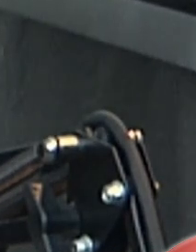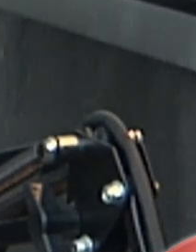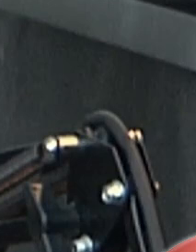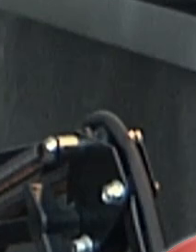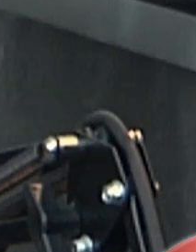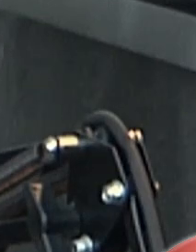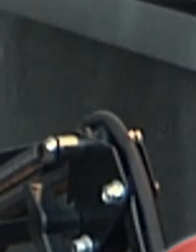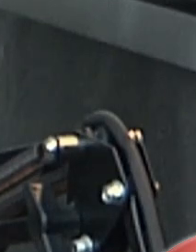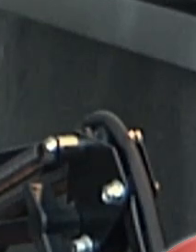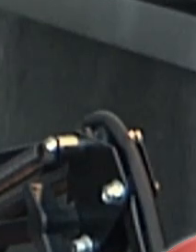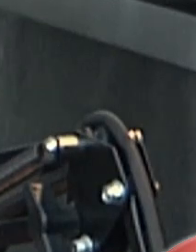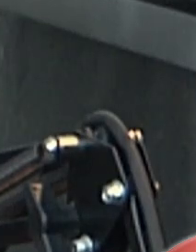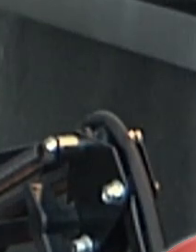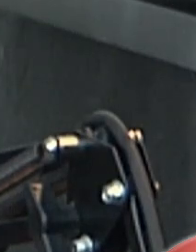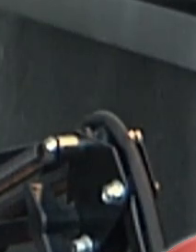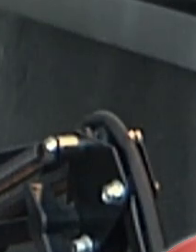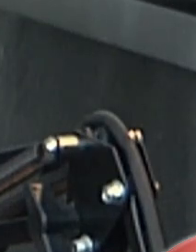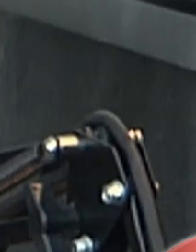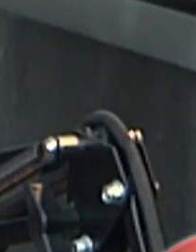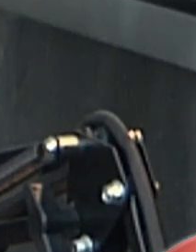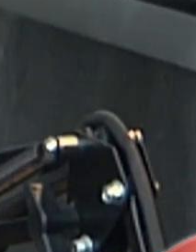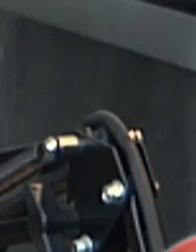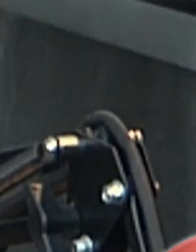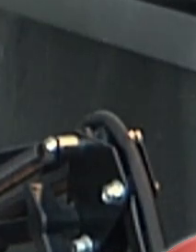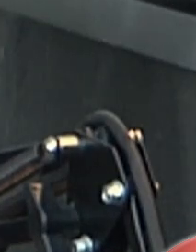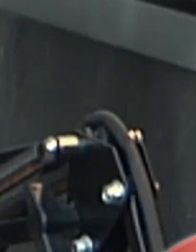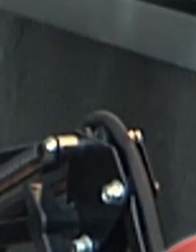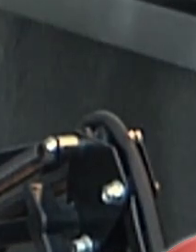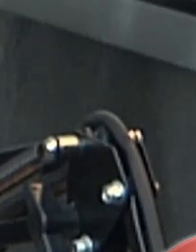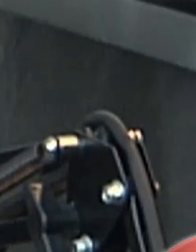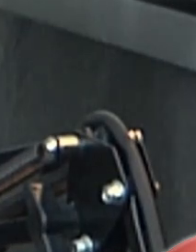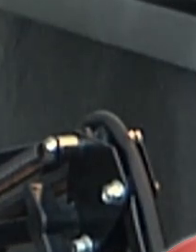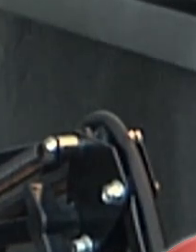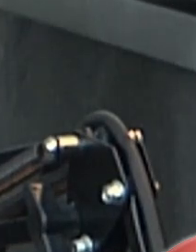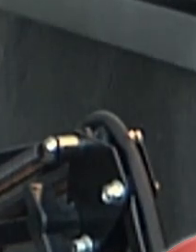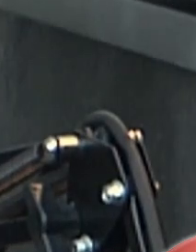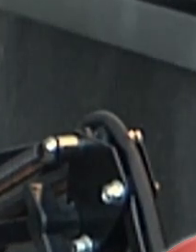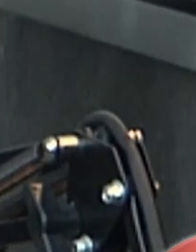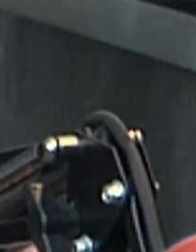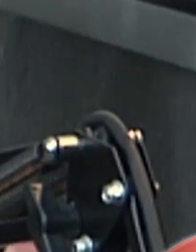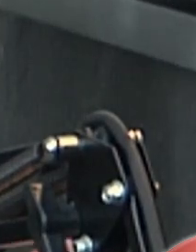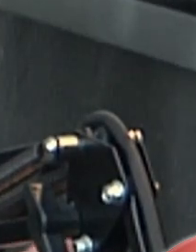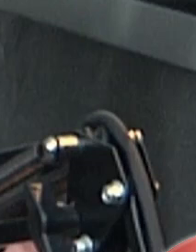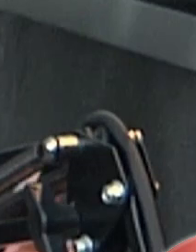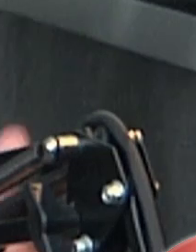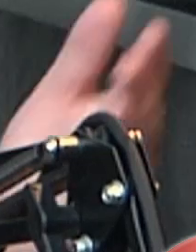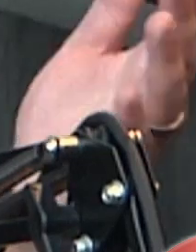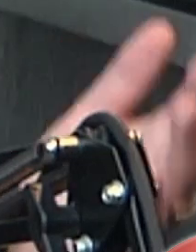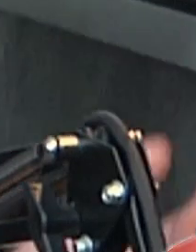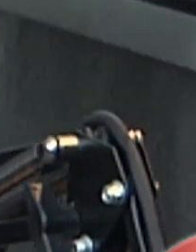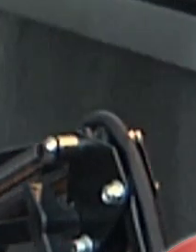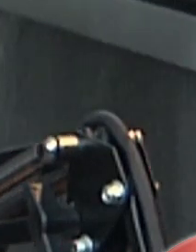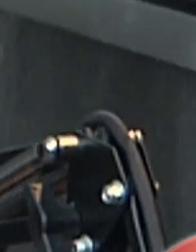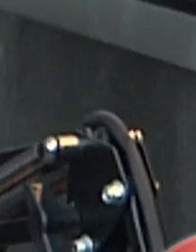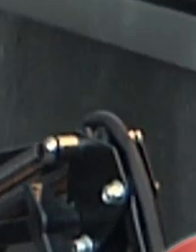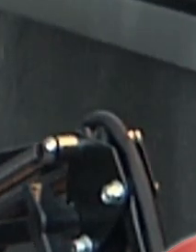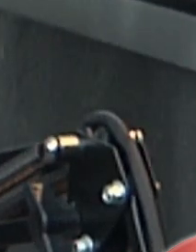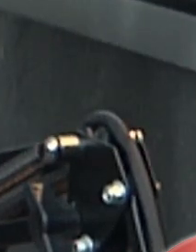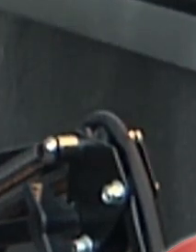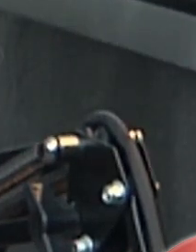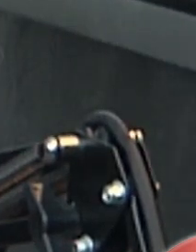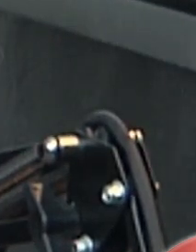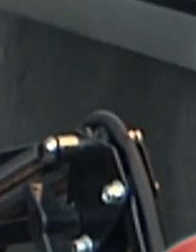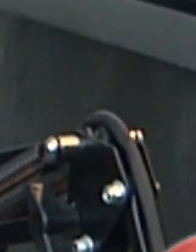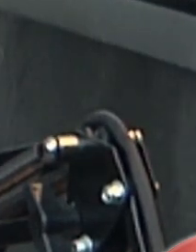le digo, si nos apegamos a la lógica, es difícil creer, muy difícil creer cuáles son las probabilidades